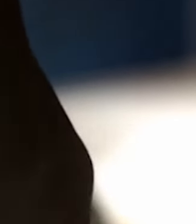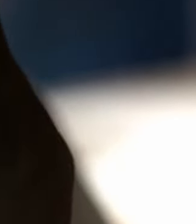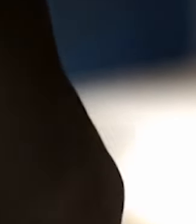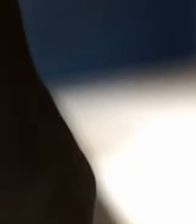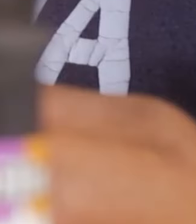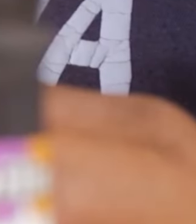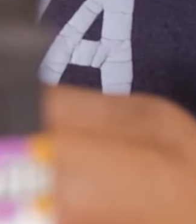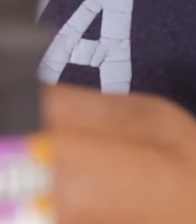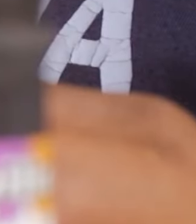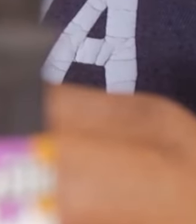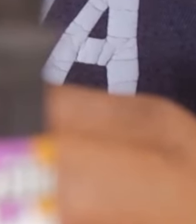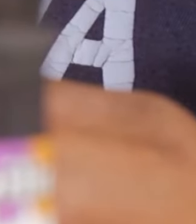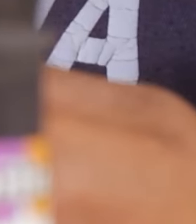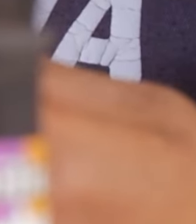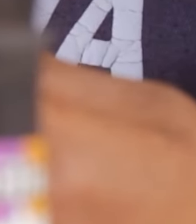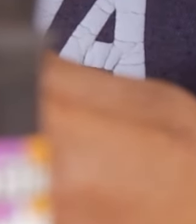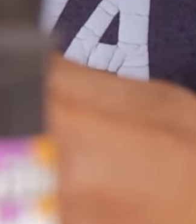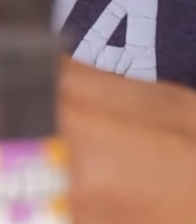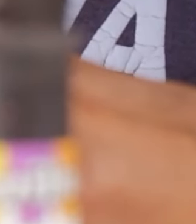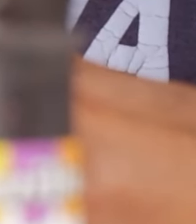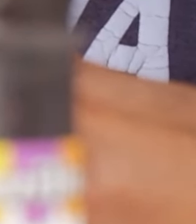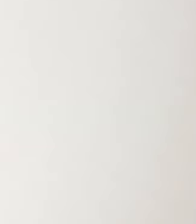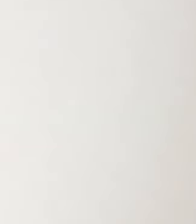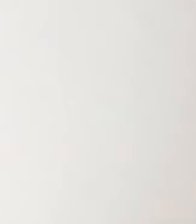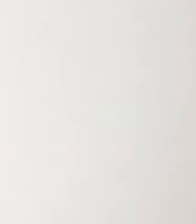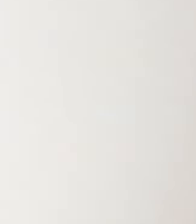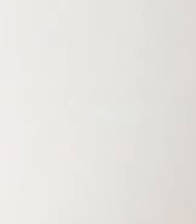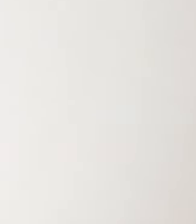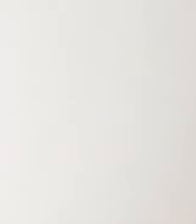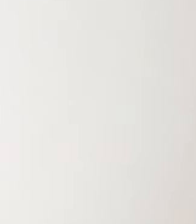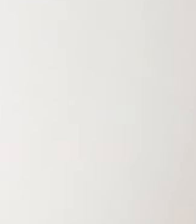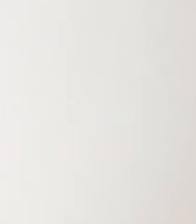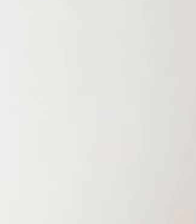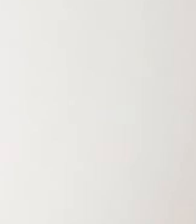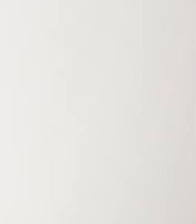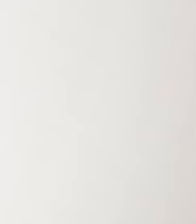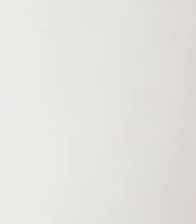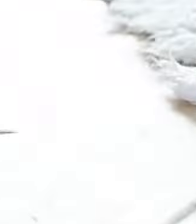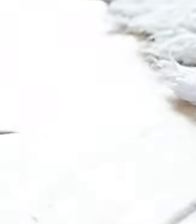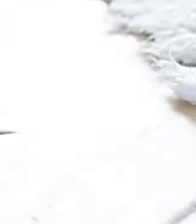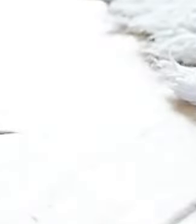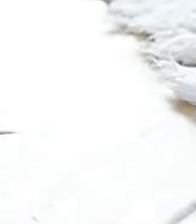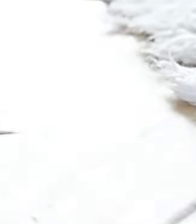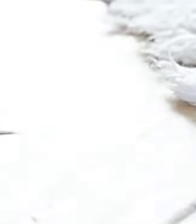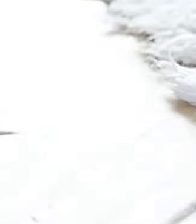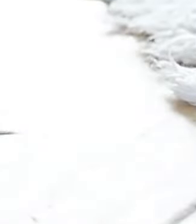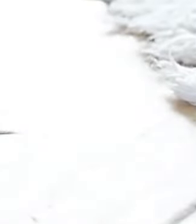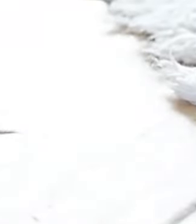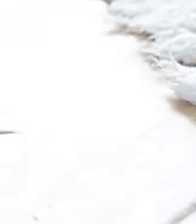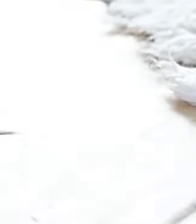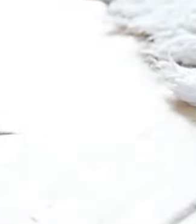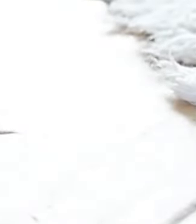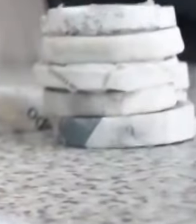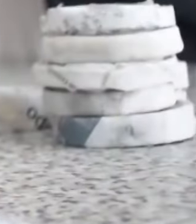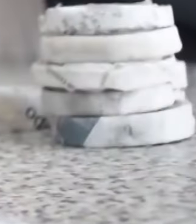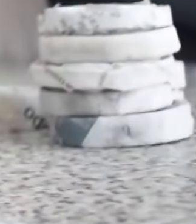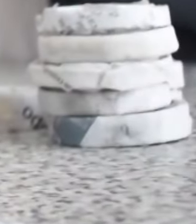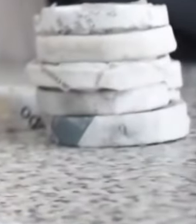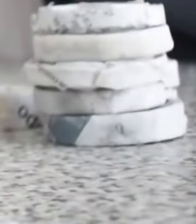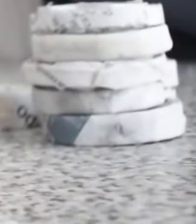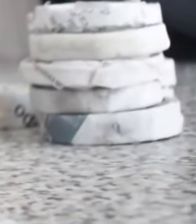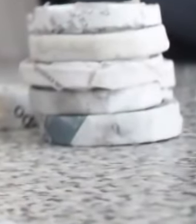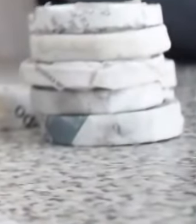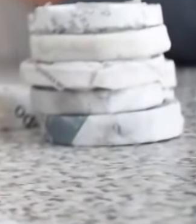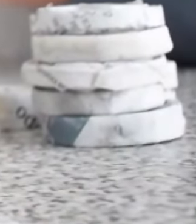Secretaría de la Mujer son espacios físicos que permanecen en el anonimato por seguridad de las víctimas. Allí se les garantiza de forma gratuita el